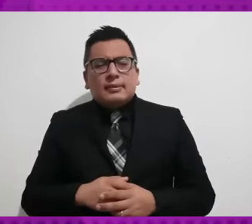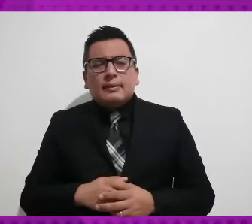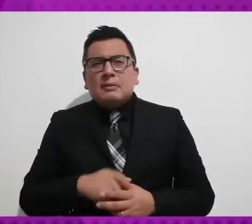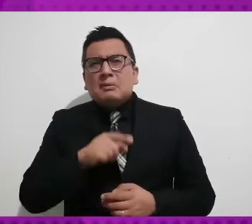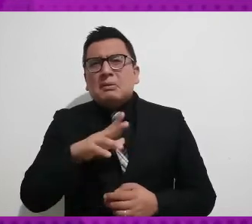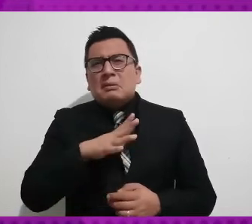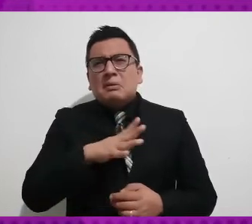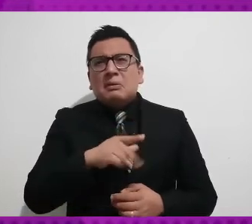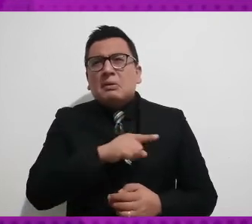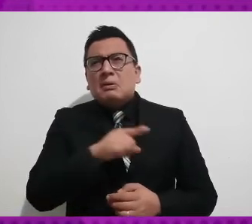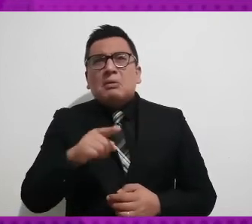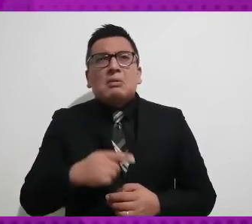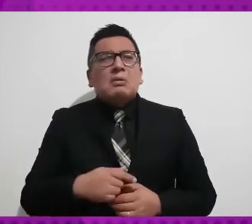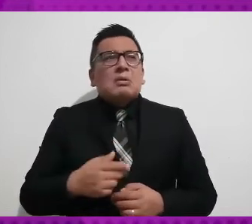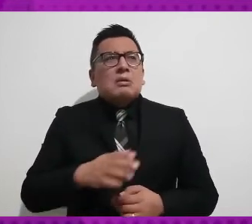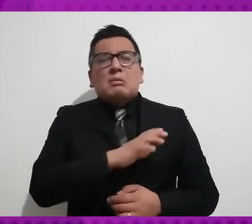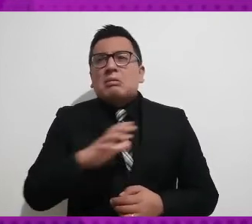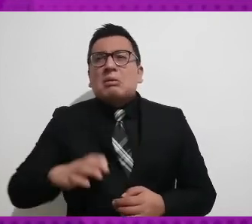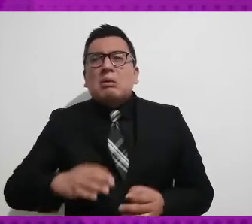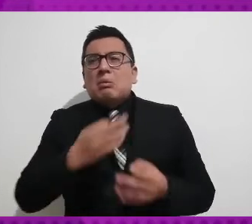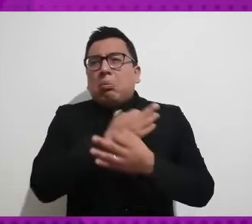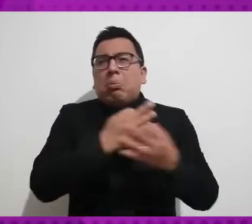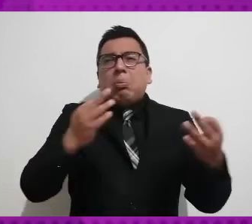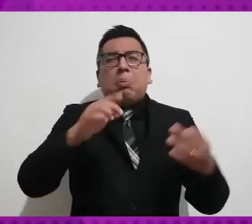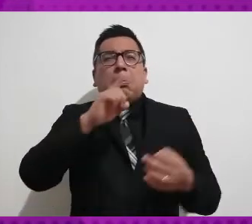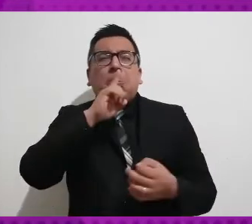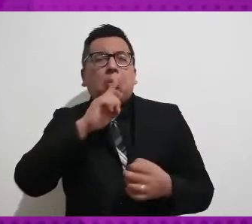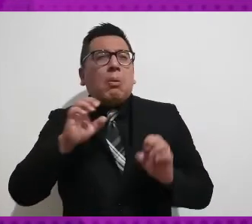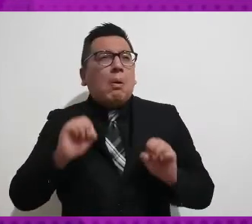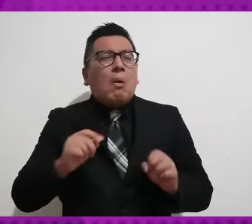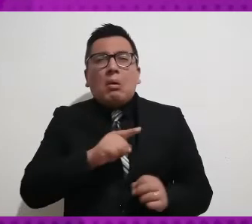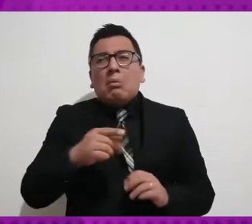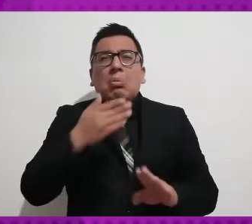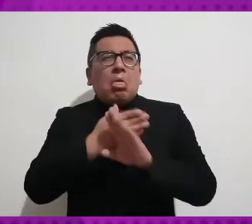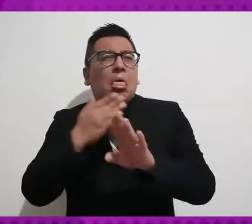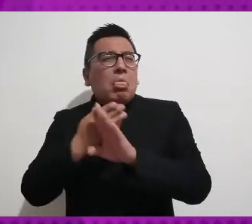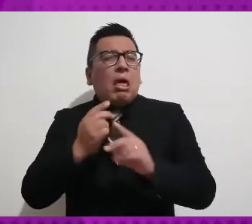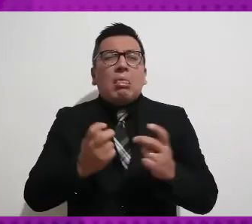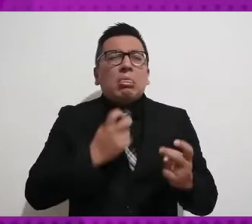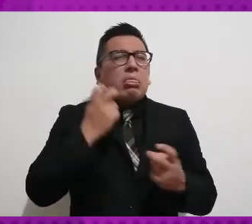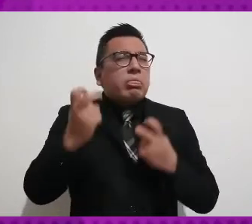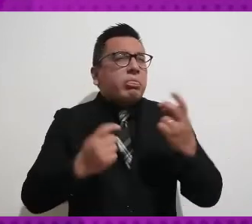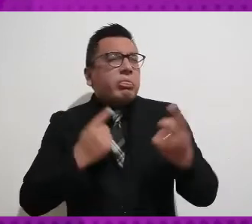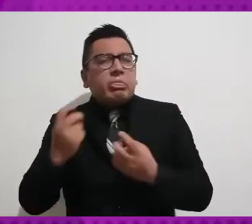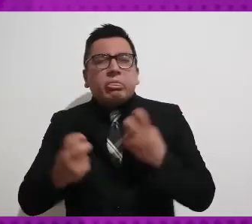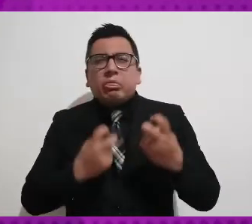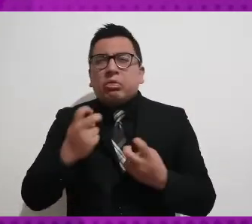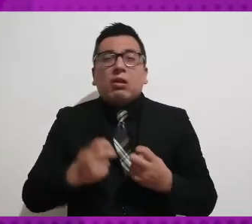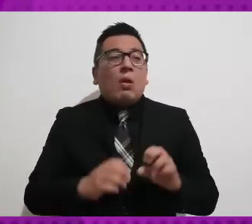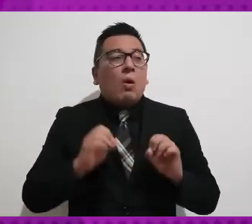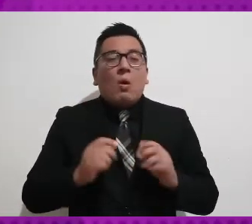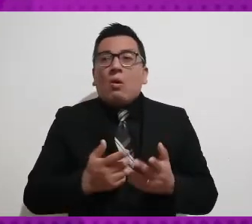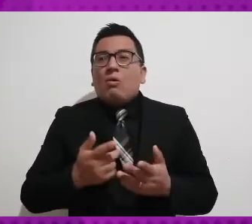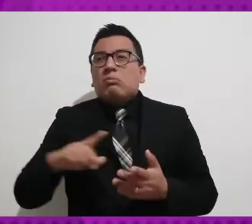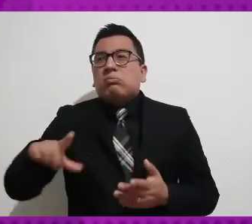campañas vacías de contenido, de la violencia verbal, de la falta de compromiso con los valores fundamentales de la